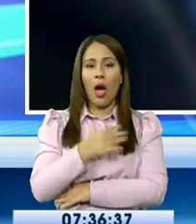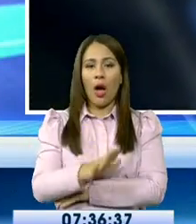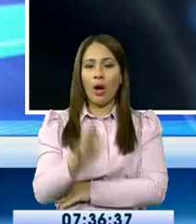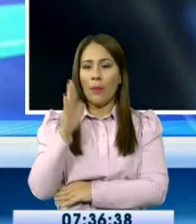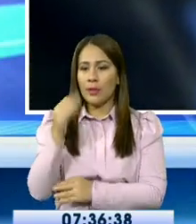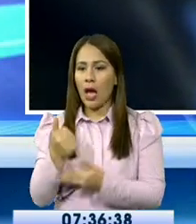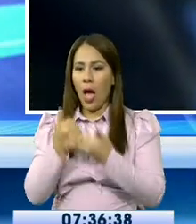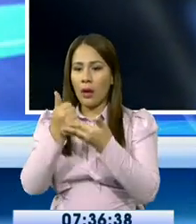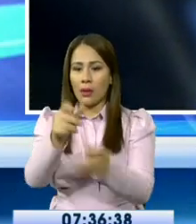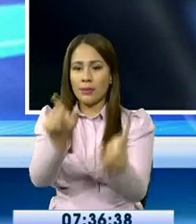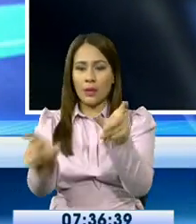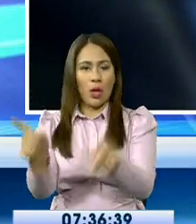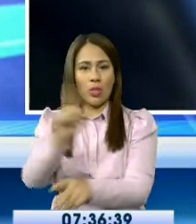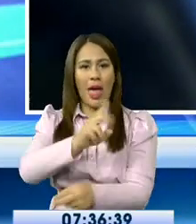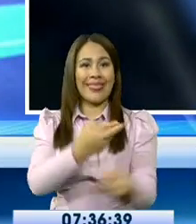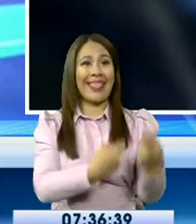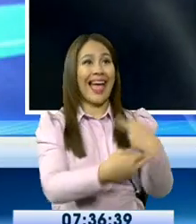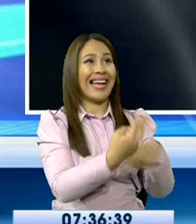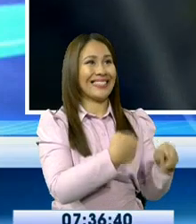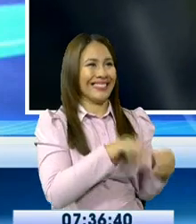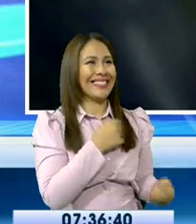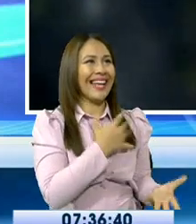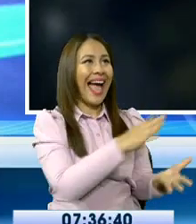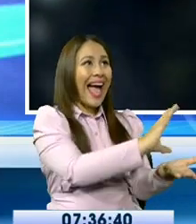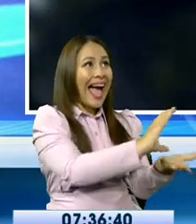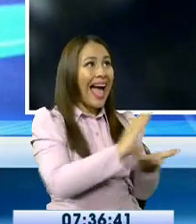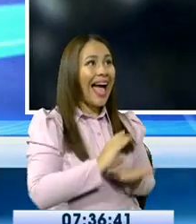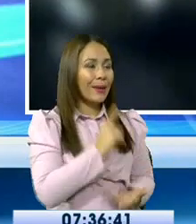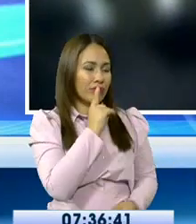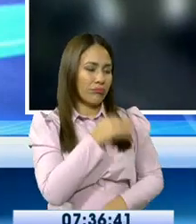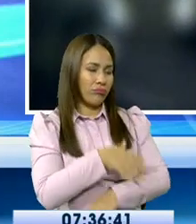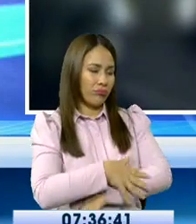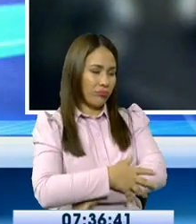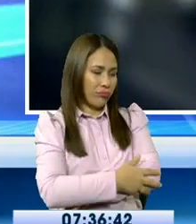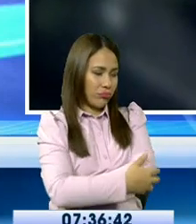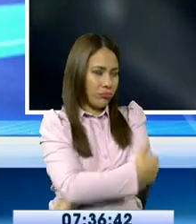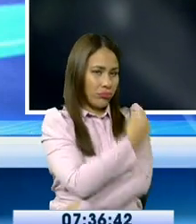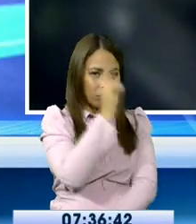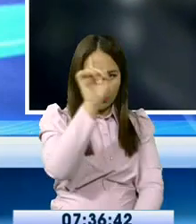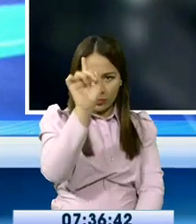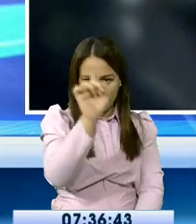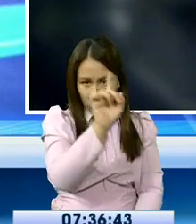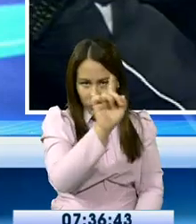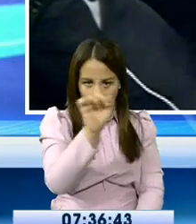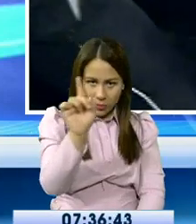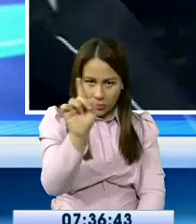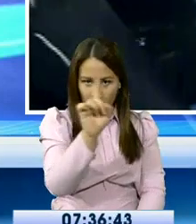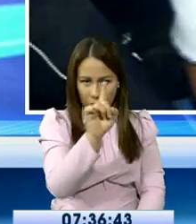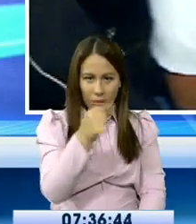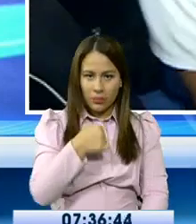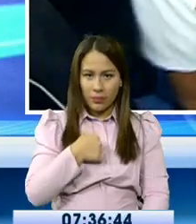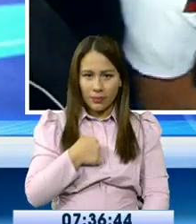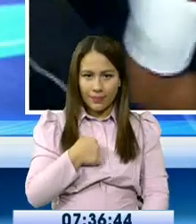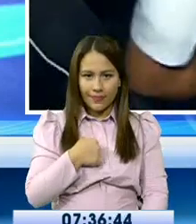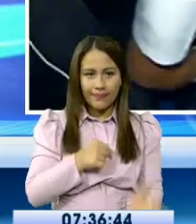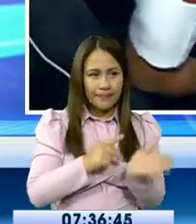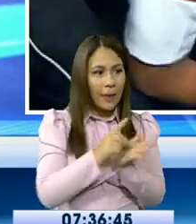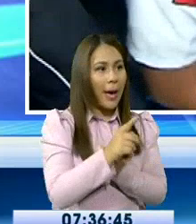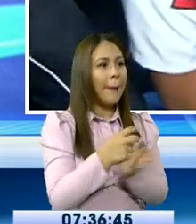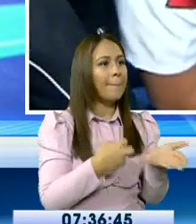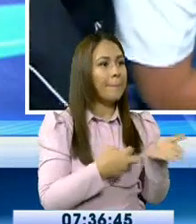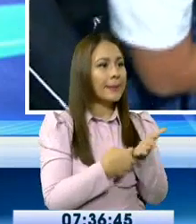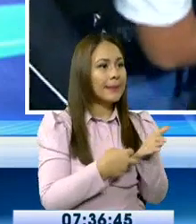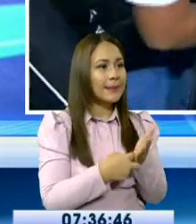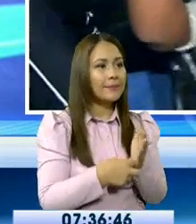el negocio, sino con el usuario, que es el que paga su pasaje y es el usuario... Es el nosotros,